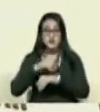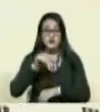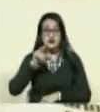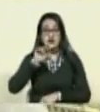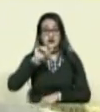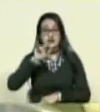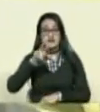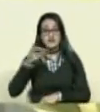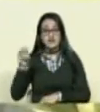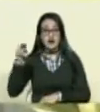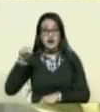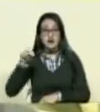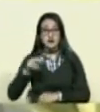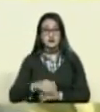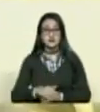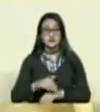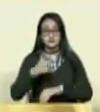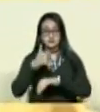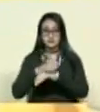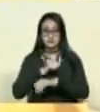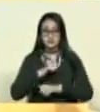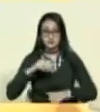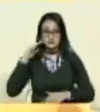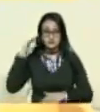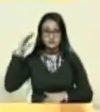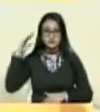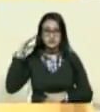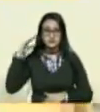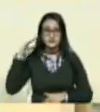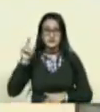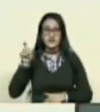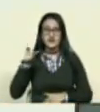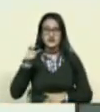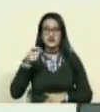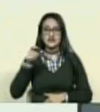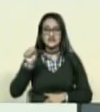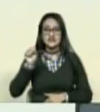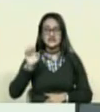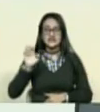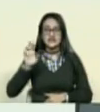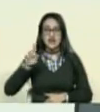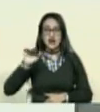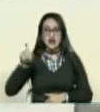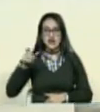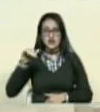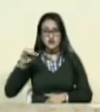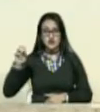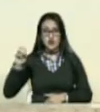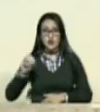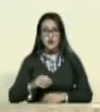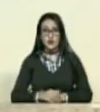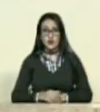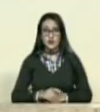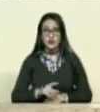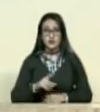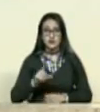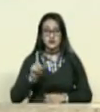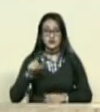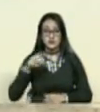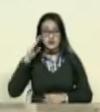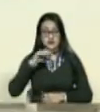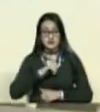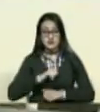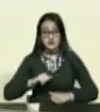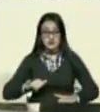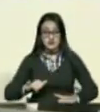Terán, el mayor general de la Guardia Nacional Bolivariana, mayor general Sergio Rivero Marcano, y también el comandante general de la